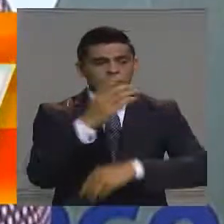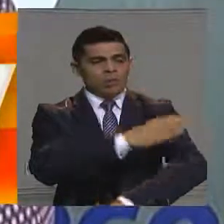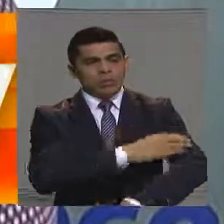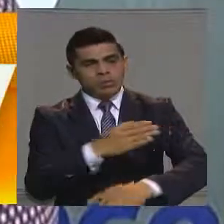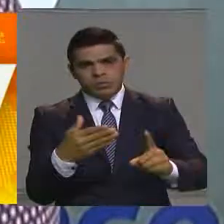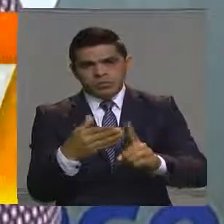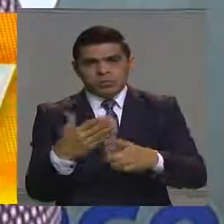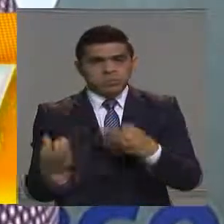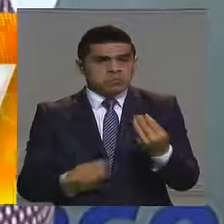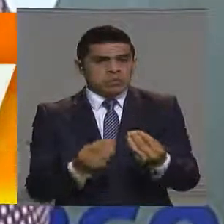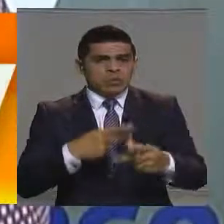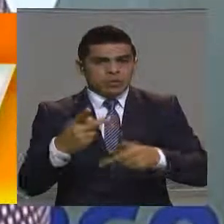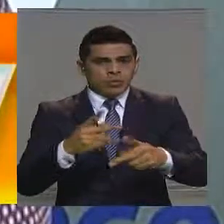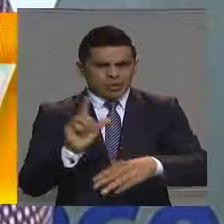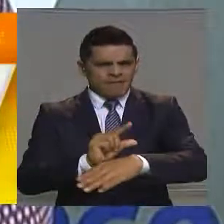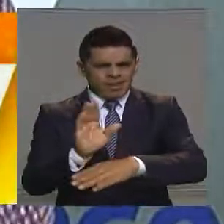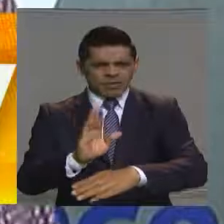este proceso.